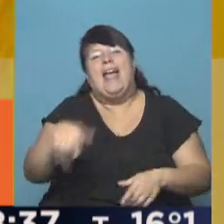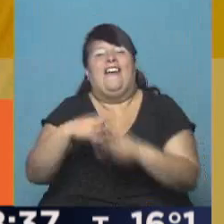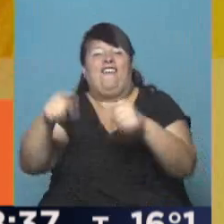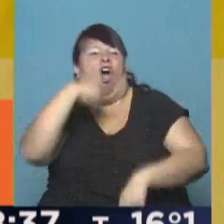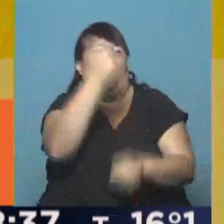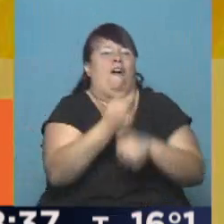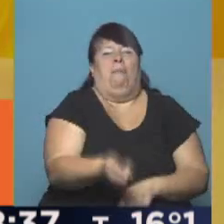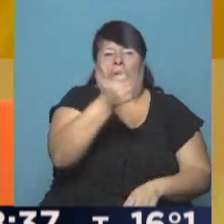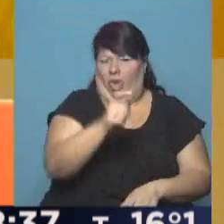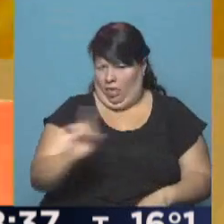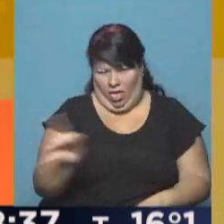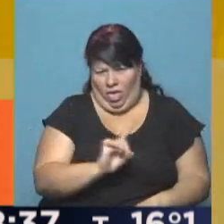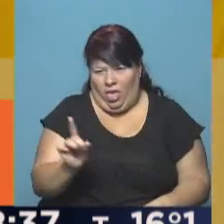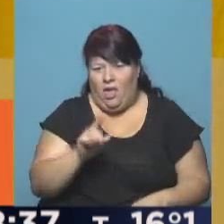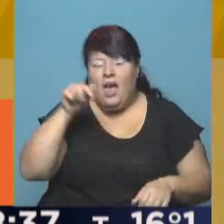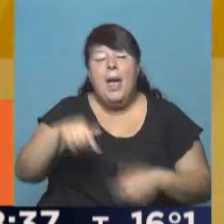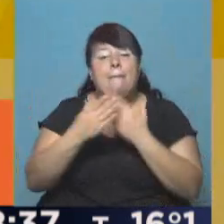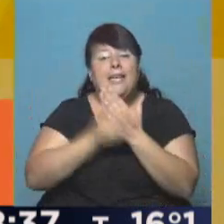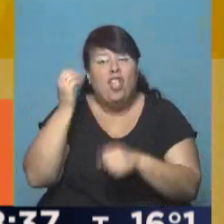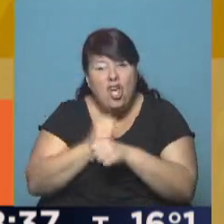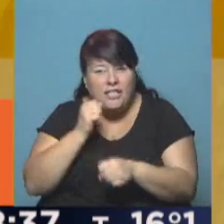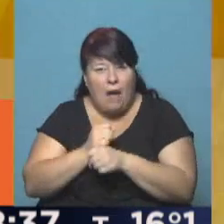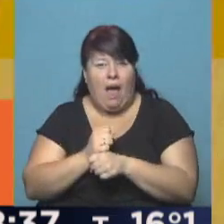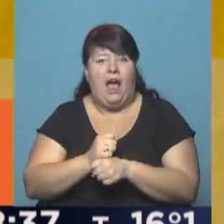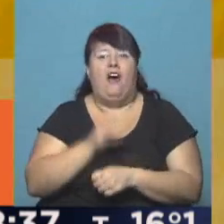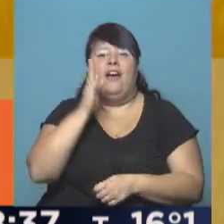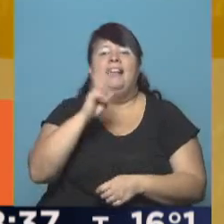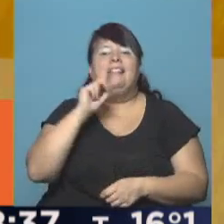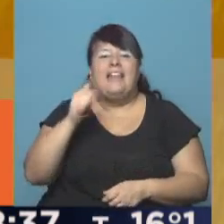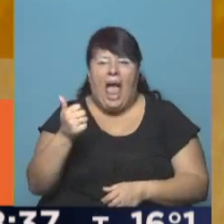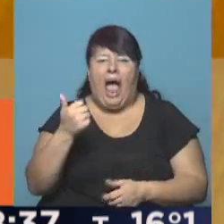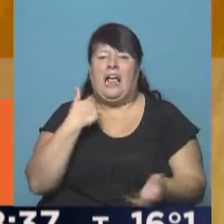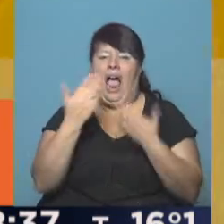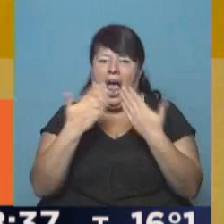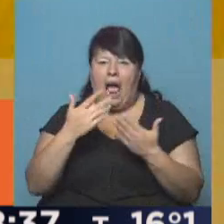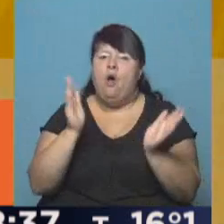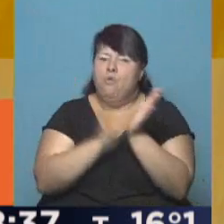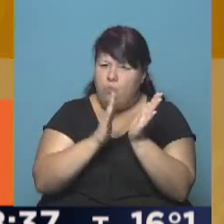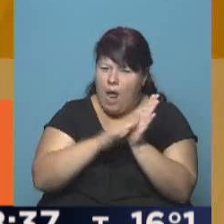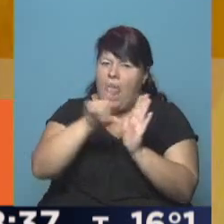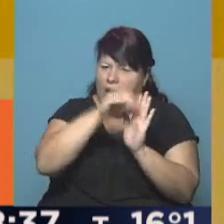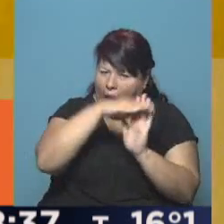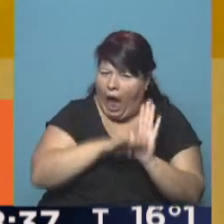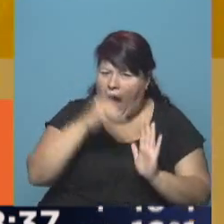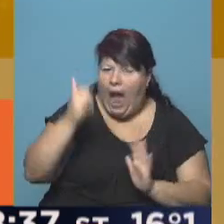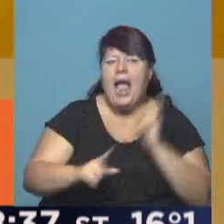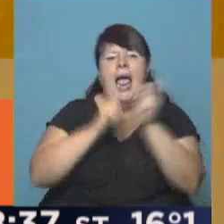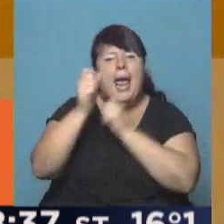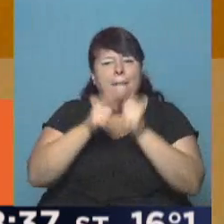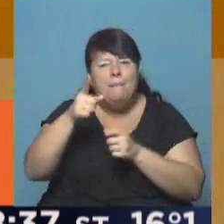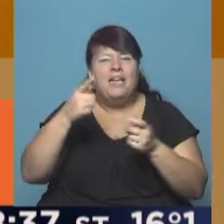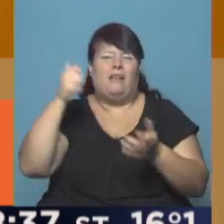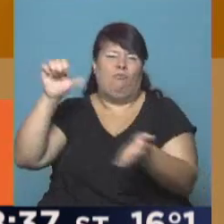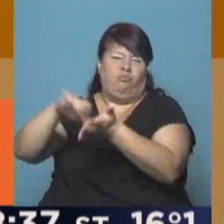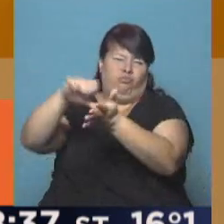se consigue o sea es en el ministerio de trabajo se fue a triaca se le tenía los elementos legales la empresa es una